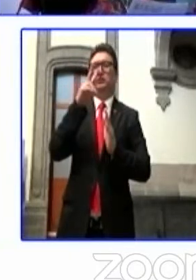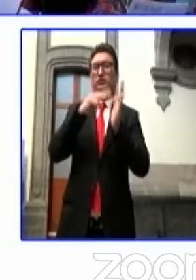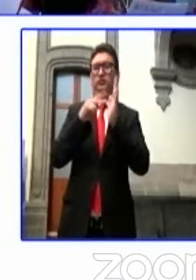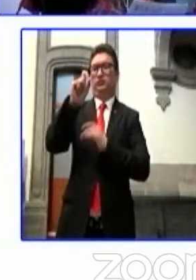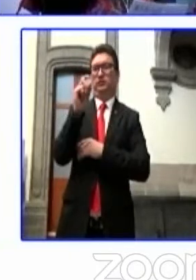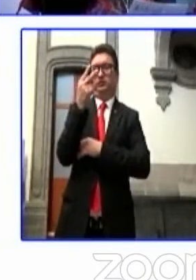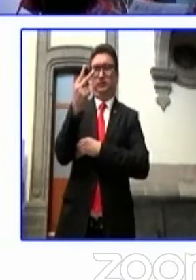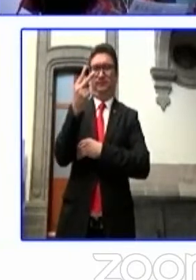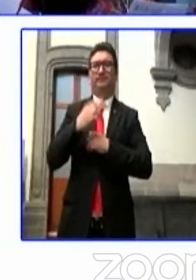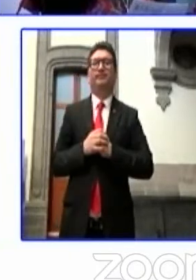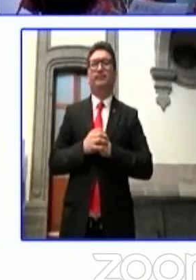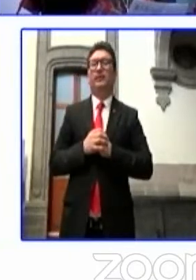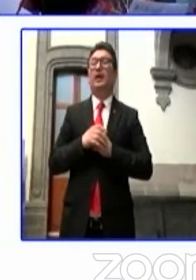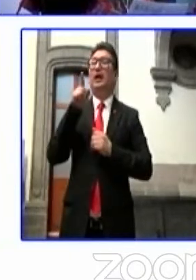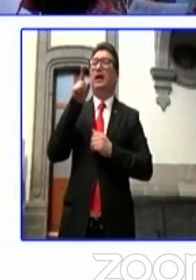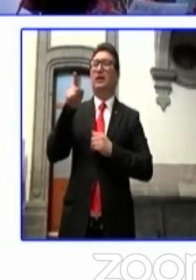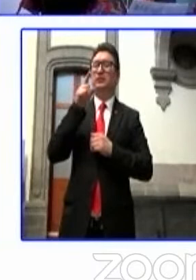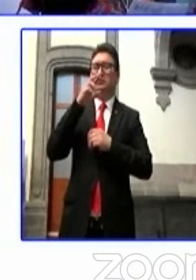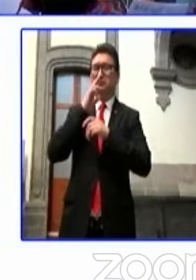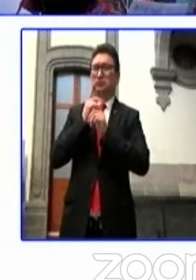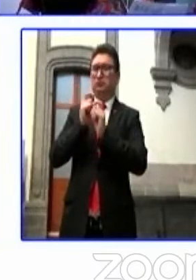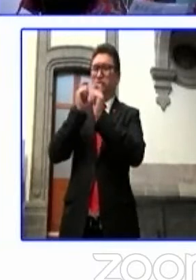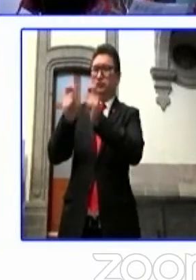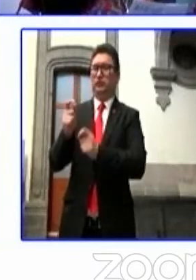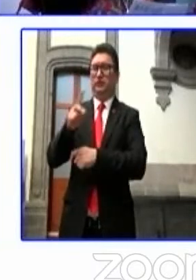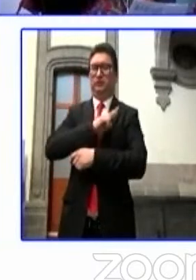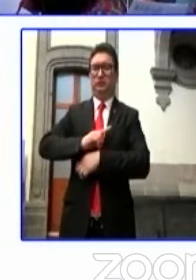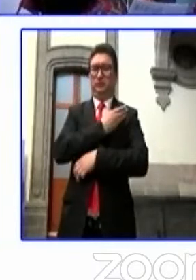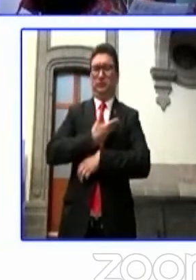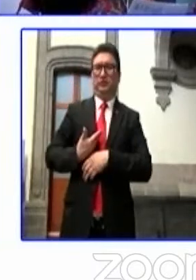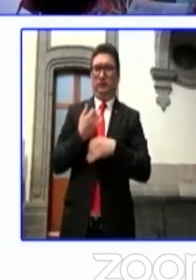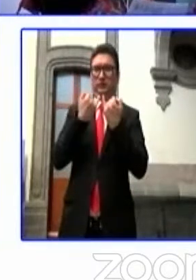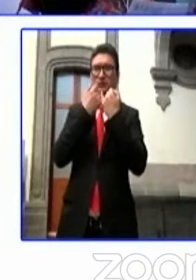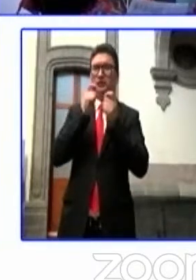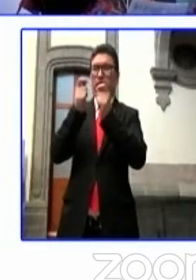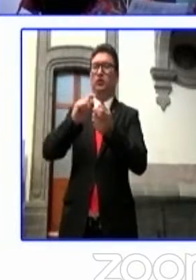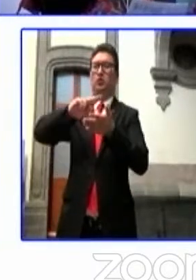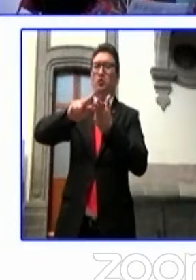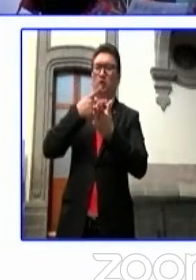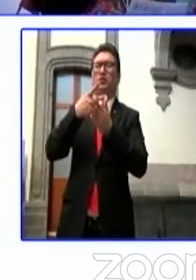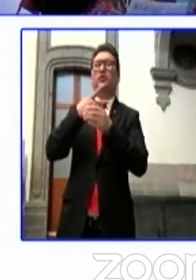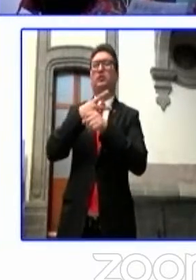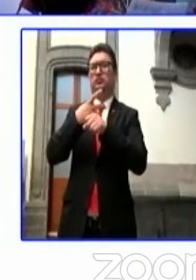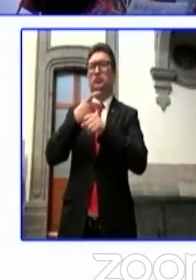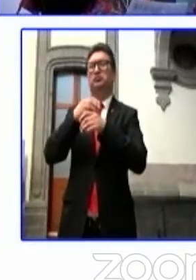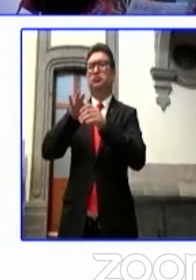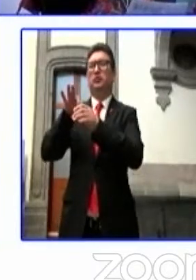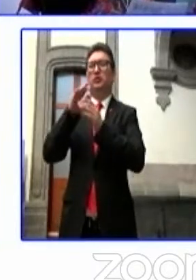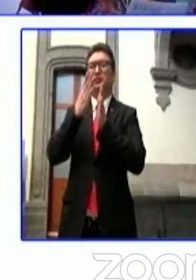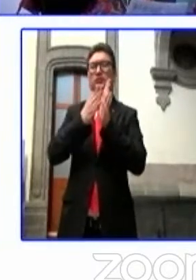2019-2022, cuando fue relatora y vicepresidenta. Fue reelecta como miembro para el periodo